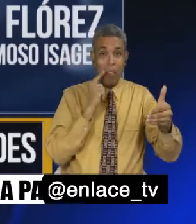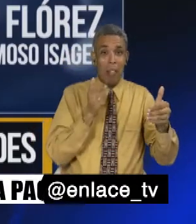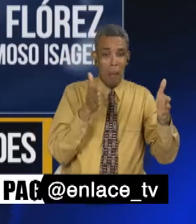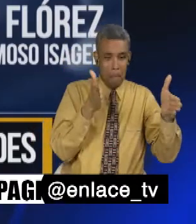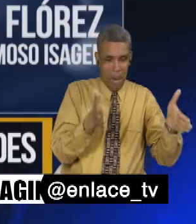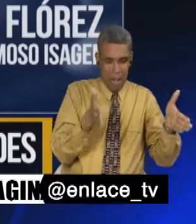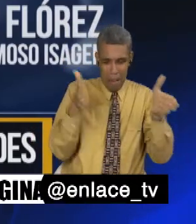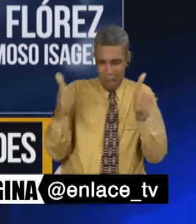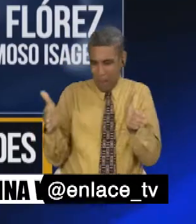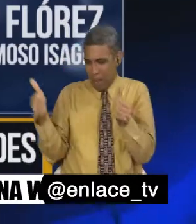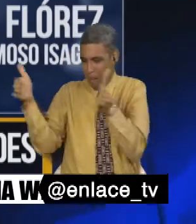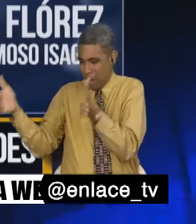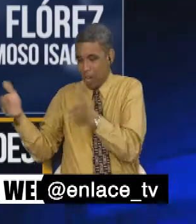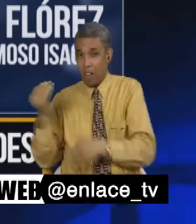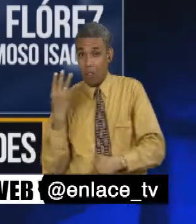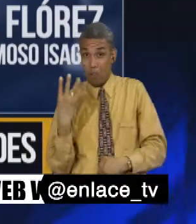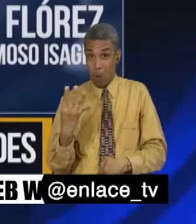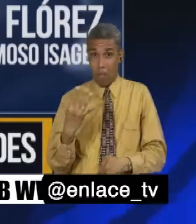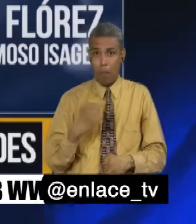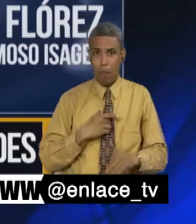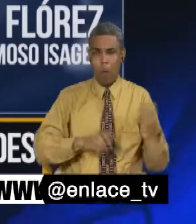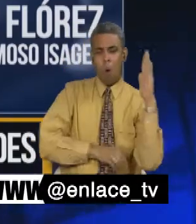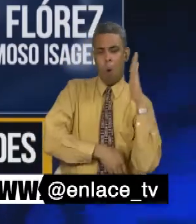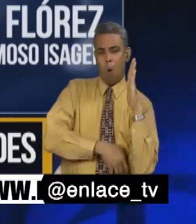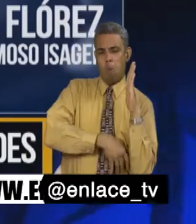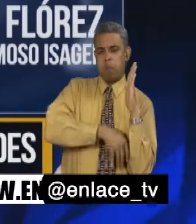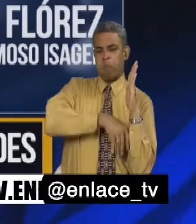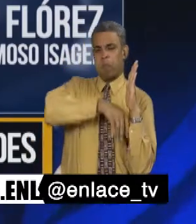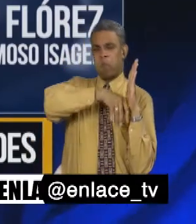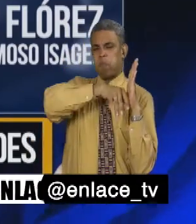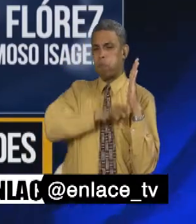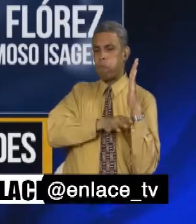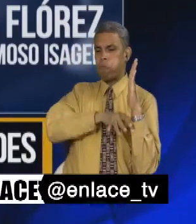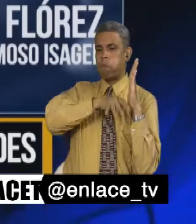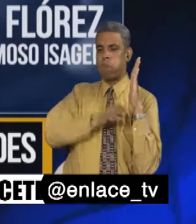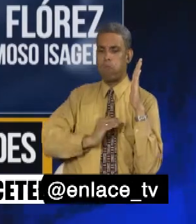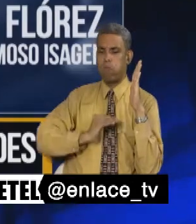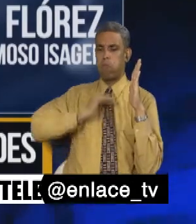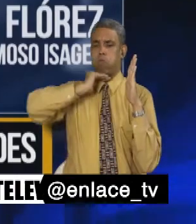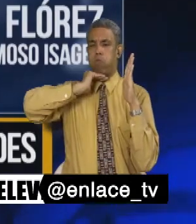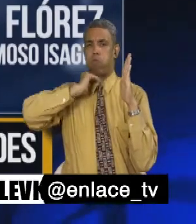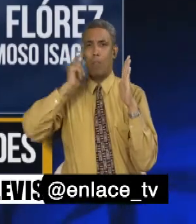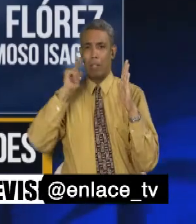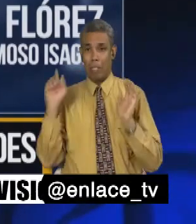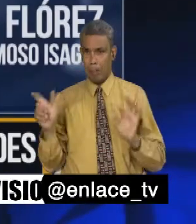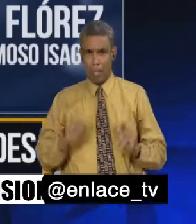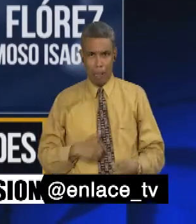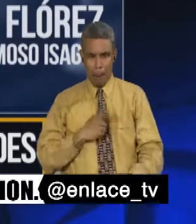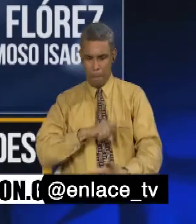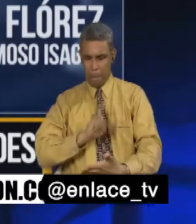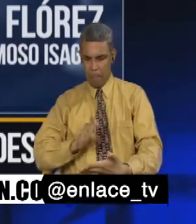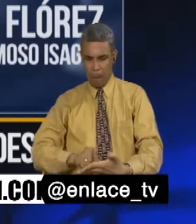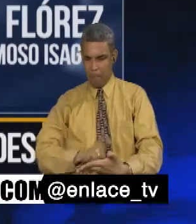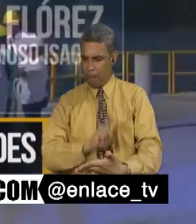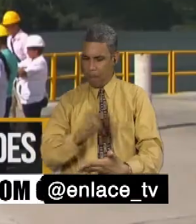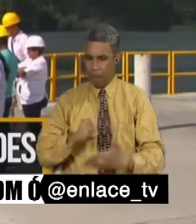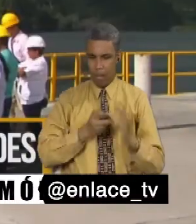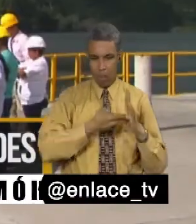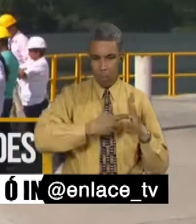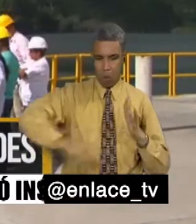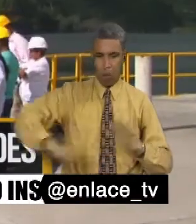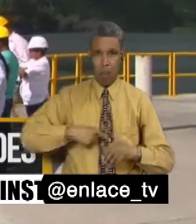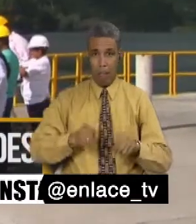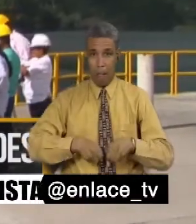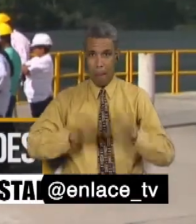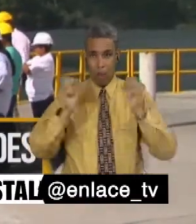proceso requerido de los caudales máximos y de igual manera los sistemas electromecánicos y todo su funcionamiento están en óptimas condiciones. En